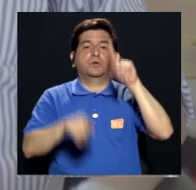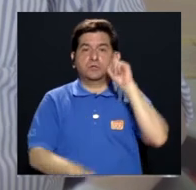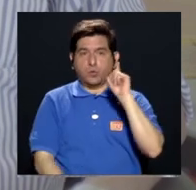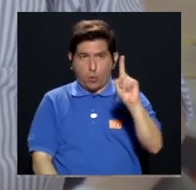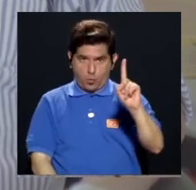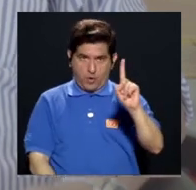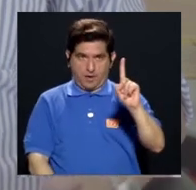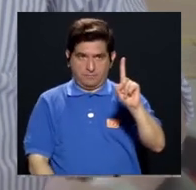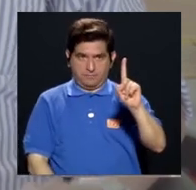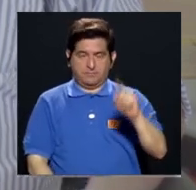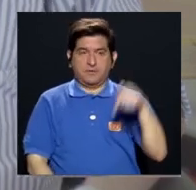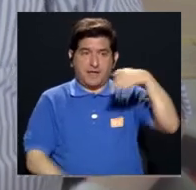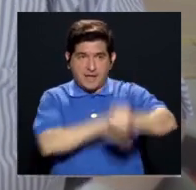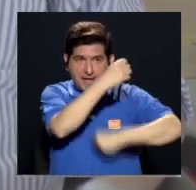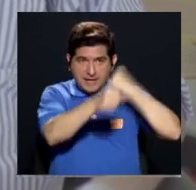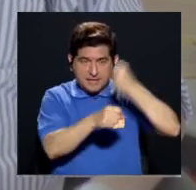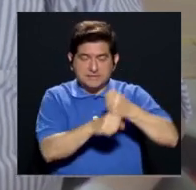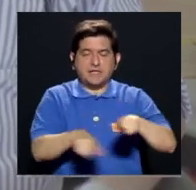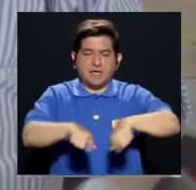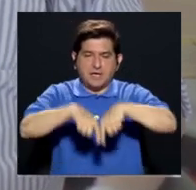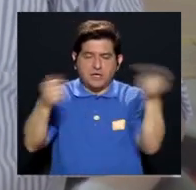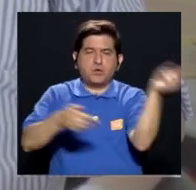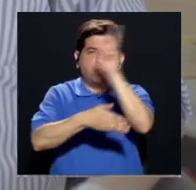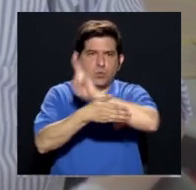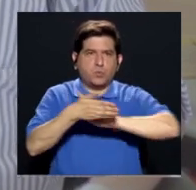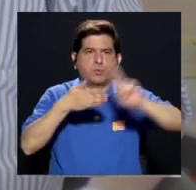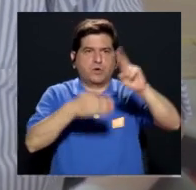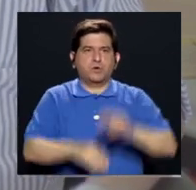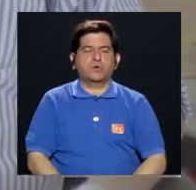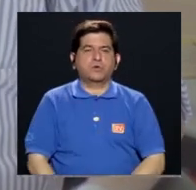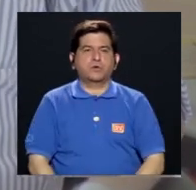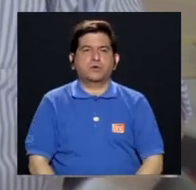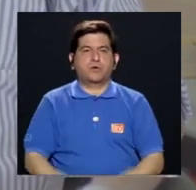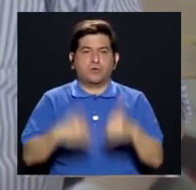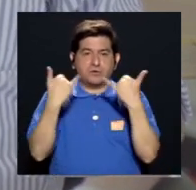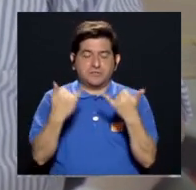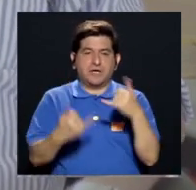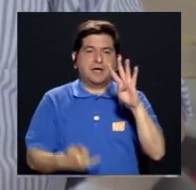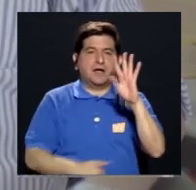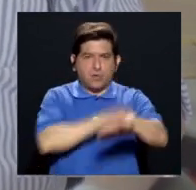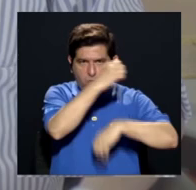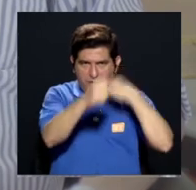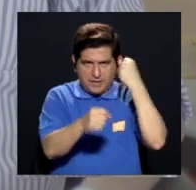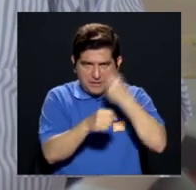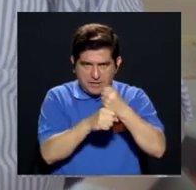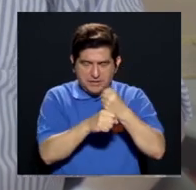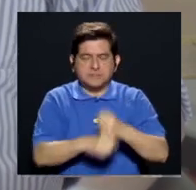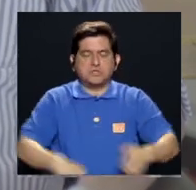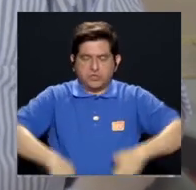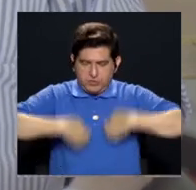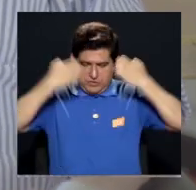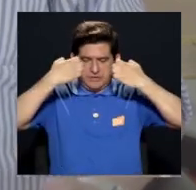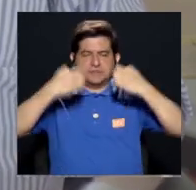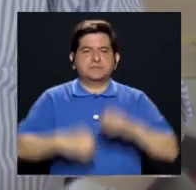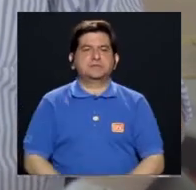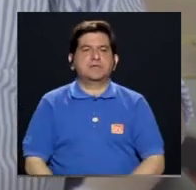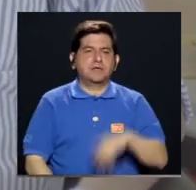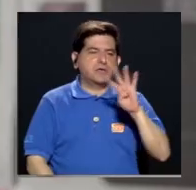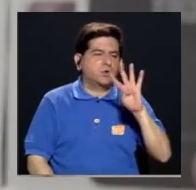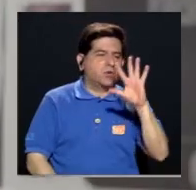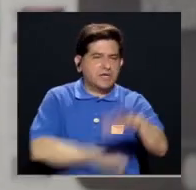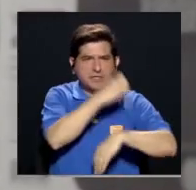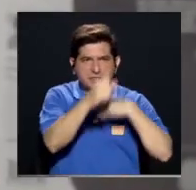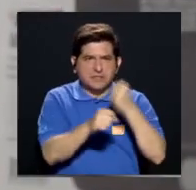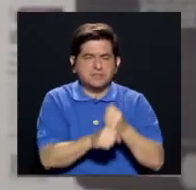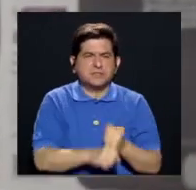Una es que este año el Semanario Universidad está cumpliendo 45 años de existencia. 45